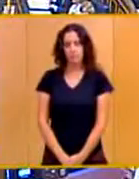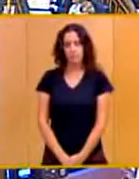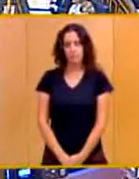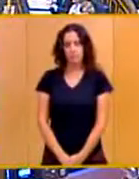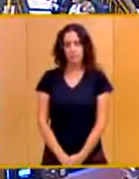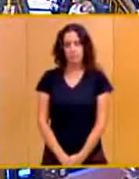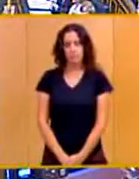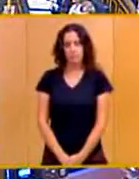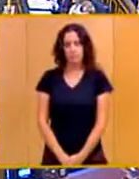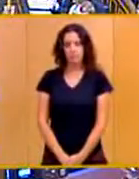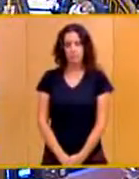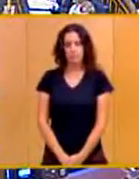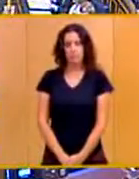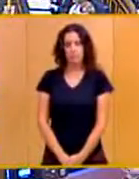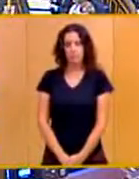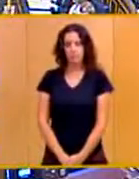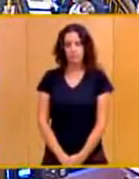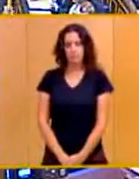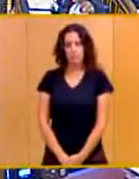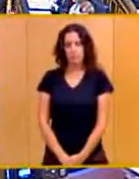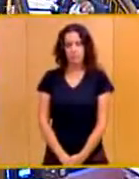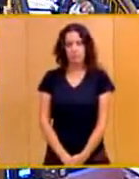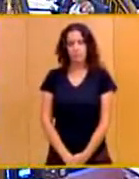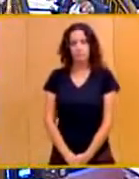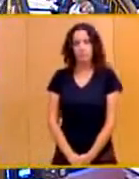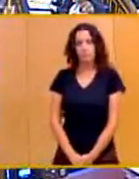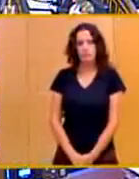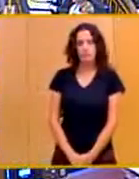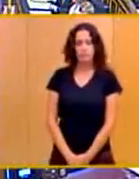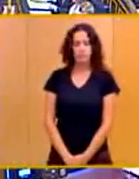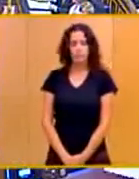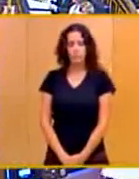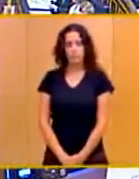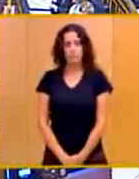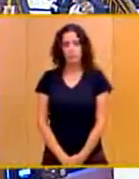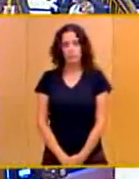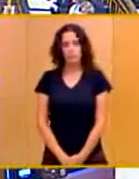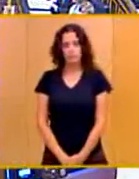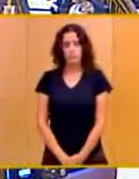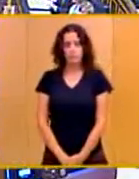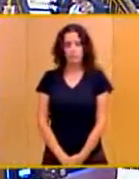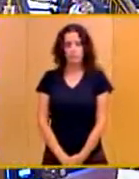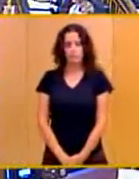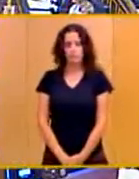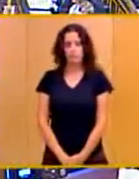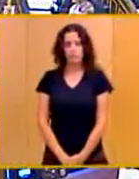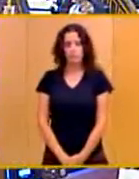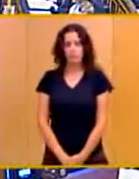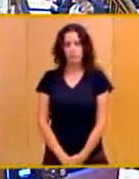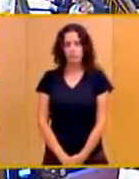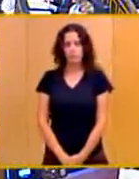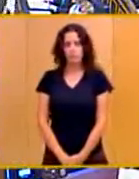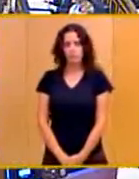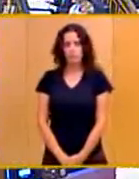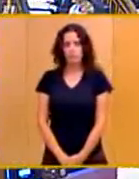jornada que se anuncia dura por las valoraciones que hemos escuchado a los portavoces, muy críticos,